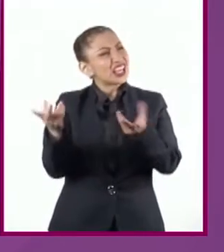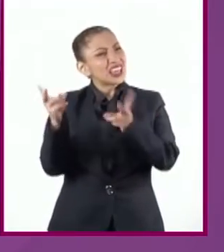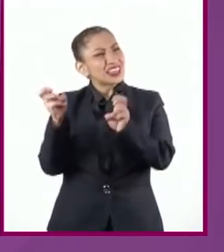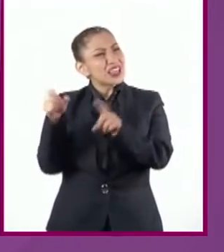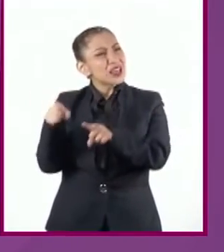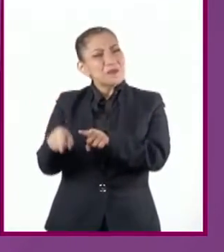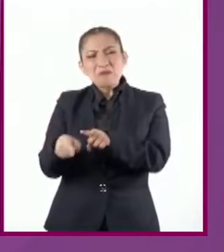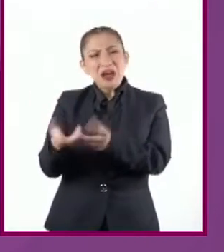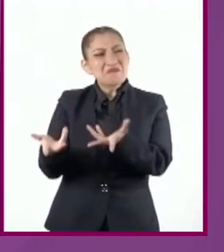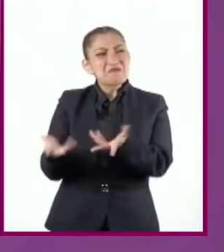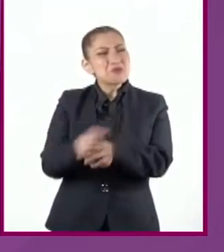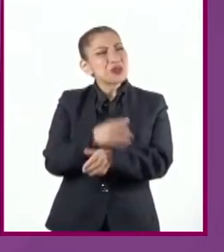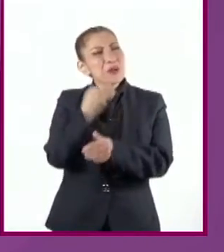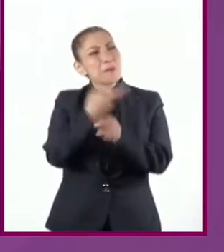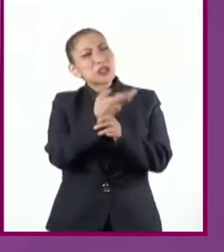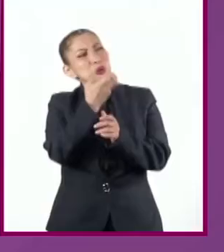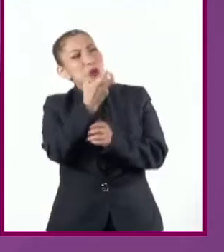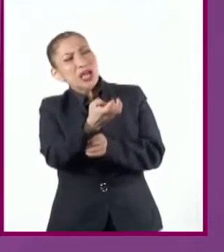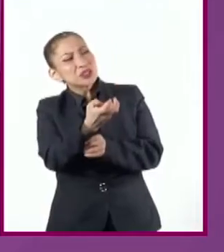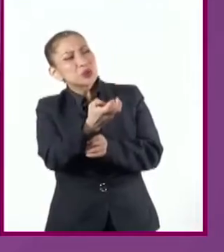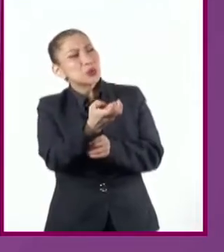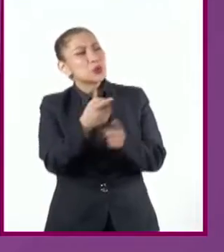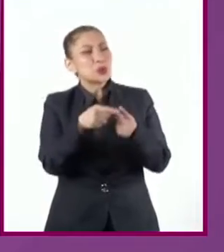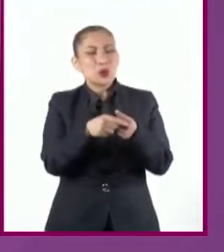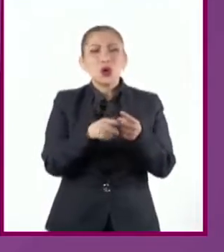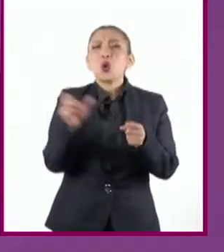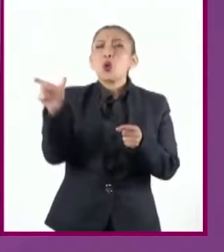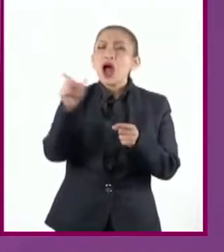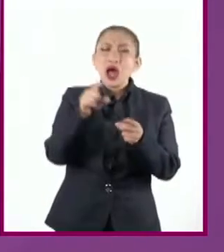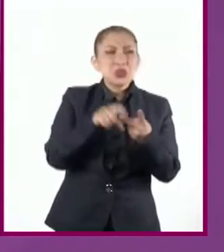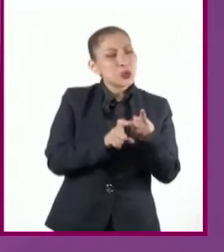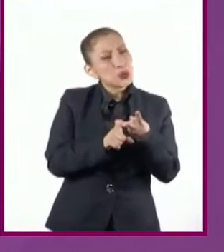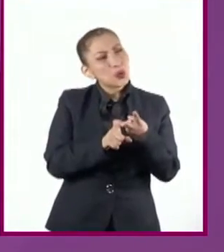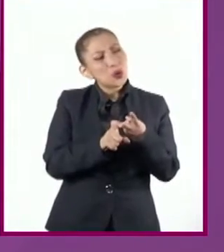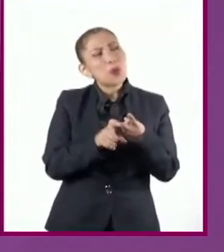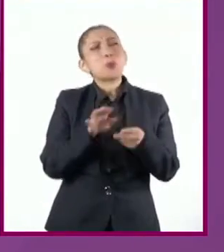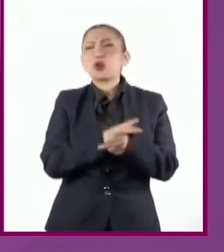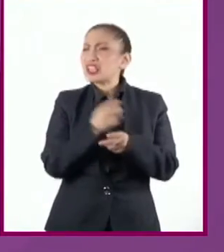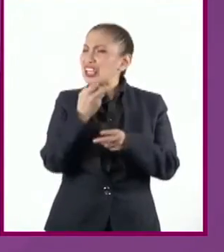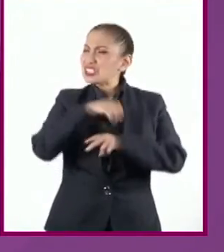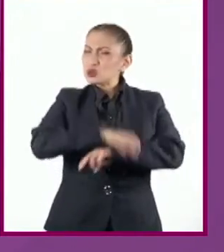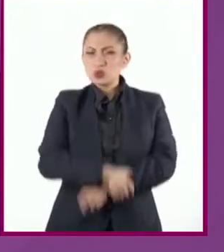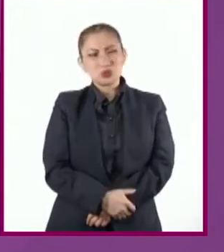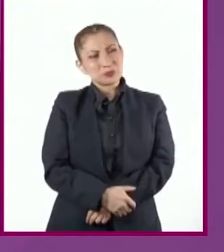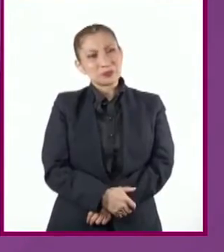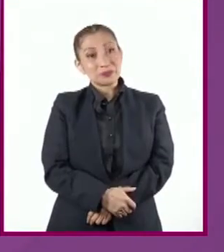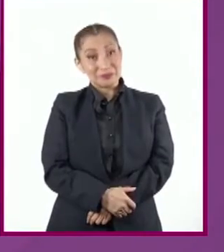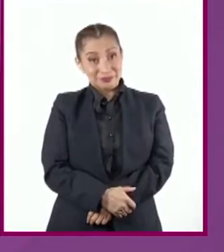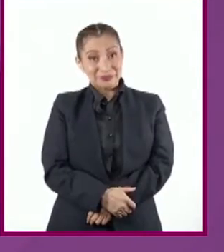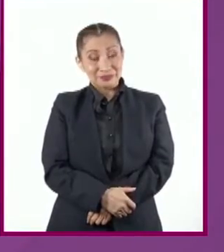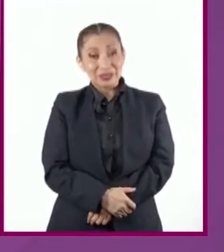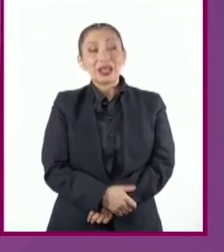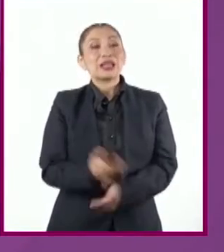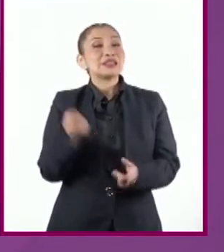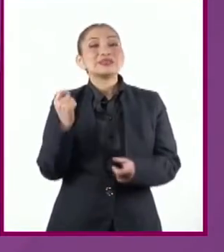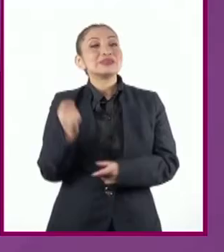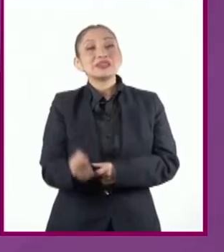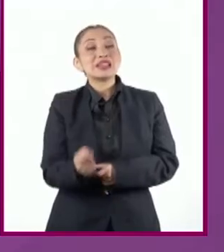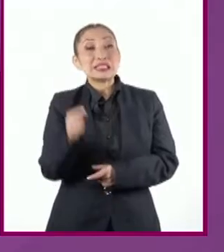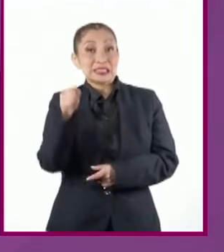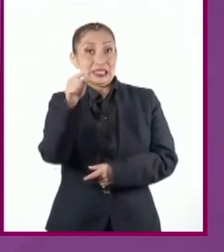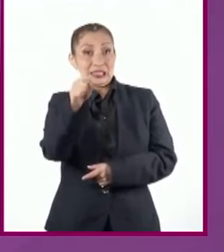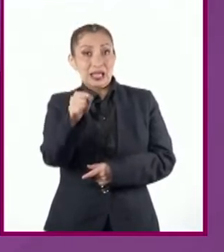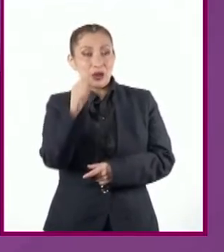tema histórico específico. ¿Qué sucedió? ¿Cuándo sucedió? ¿Y por qué sucedió? Es decir,